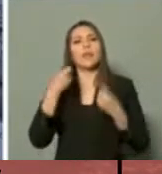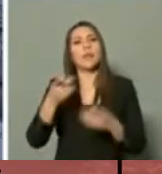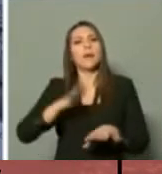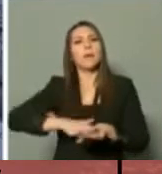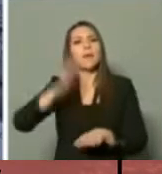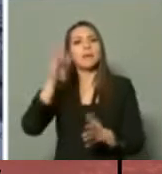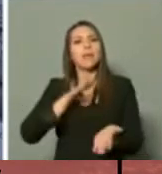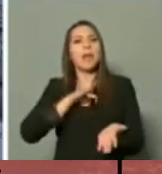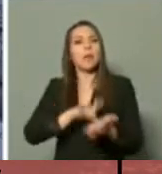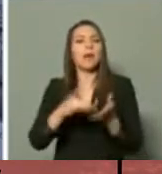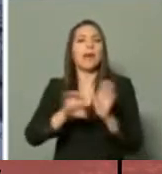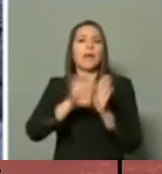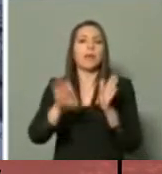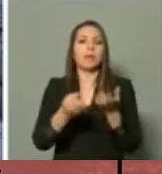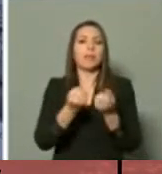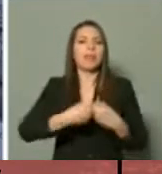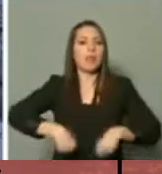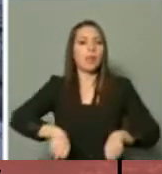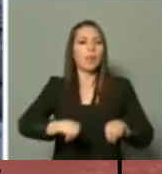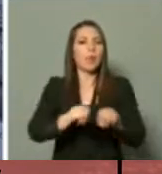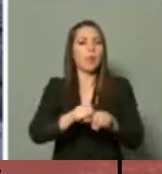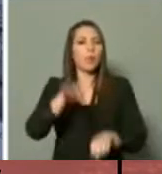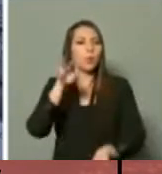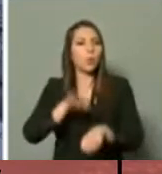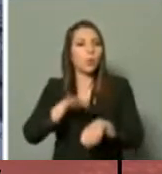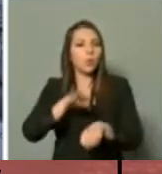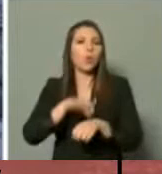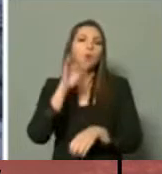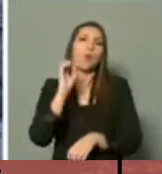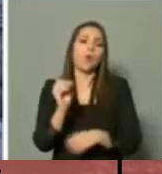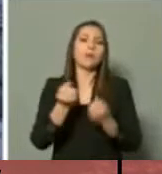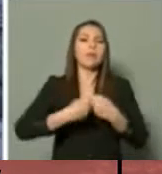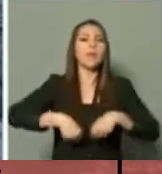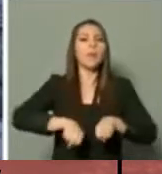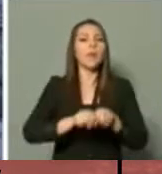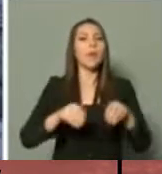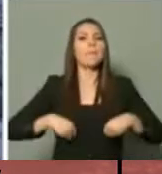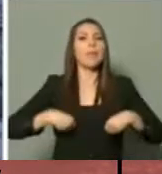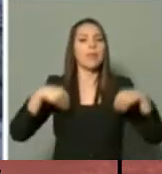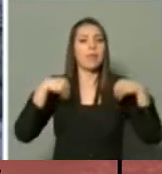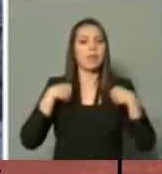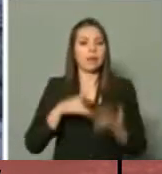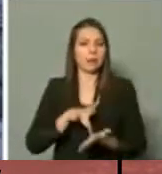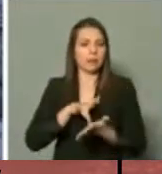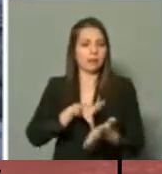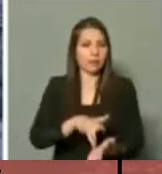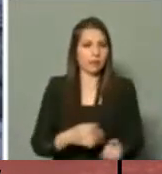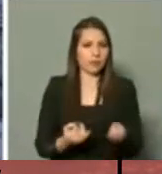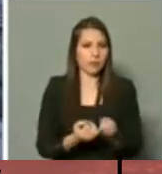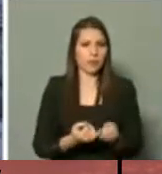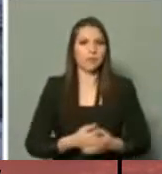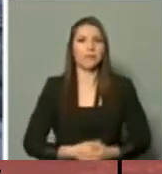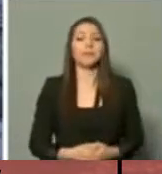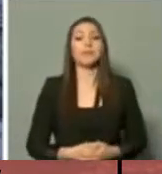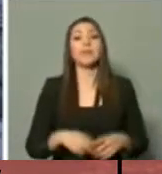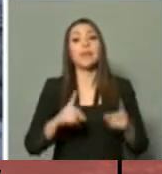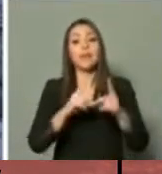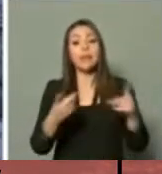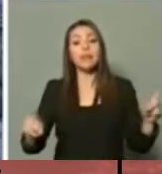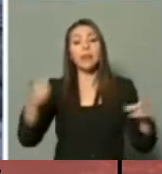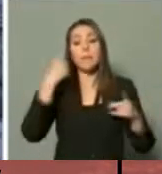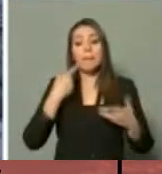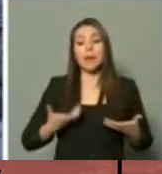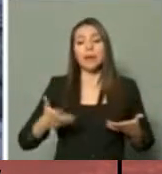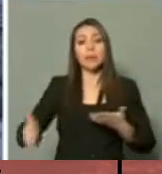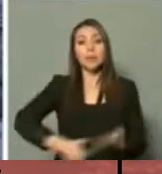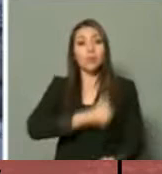como podrían ser los seguros de gastos médicos y los seguros de vida. Respecto al desarrollo urbano, es evidente que el principal problema